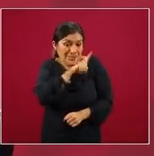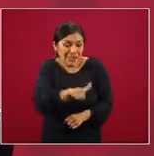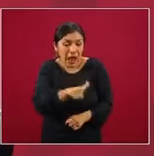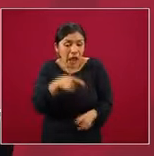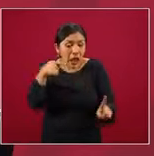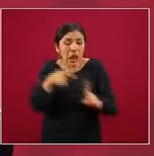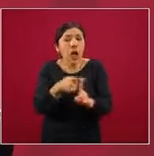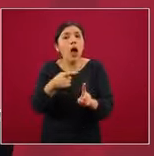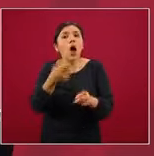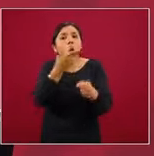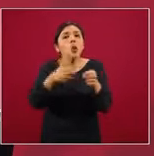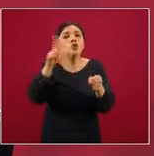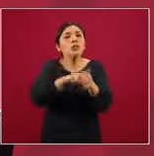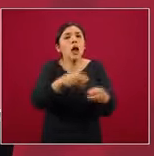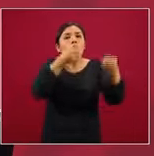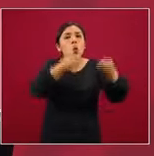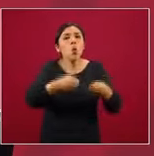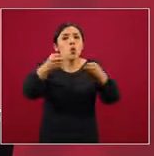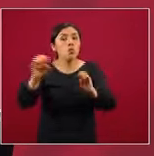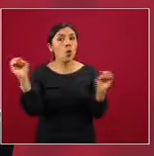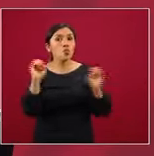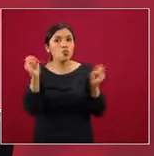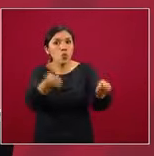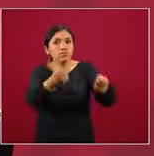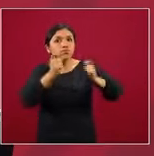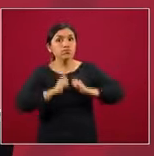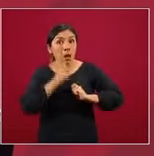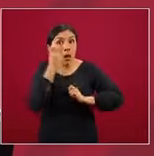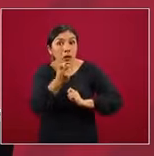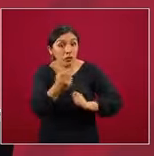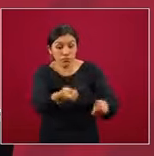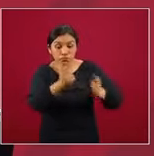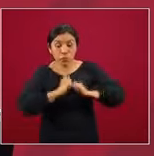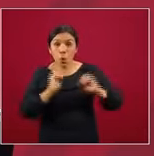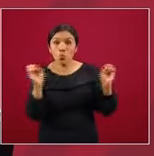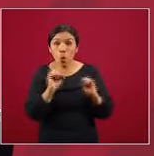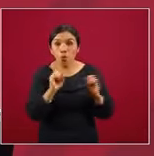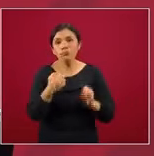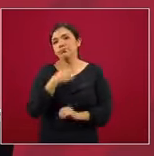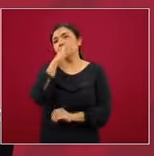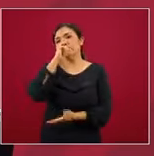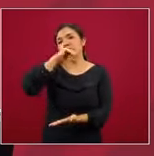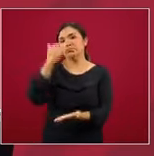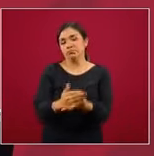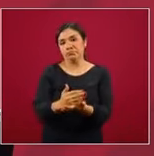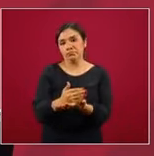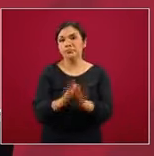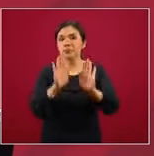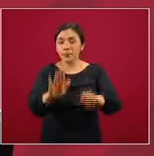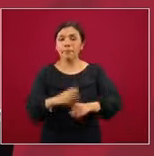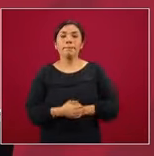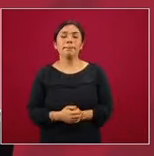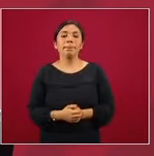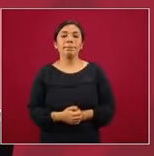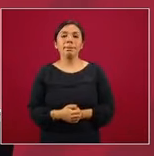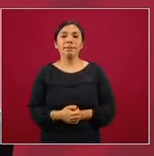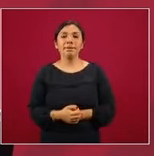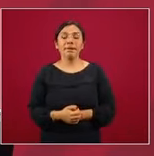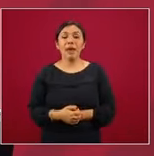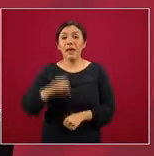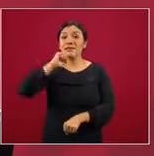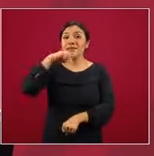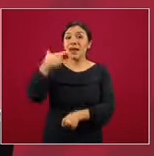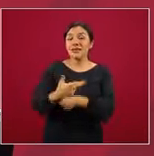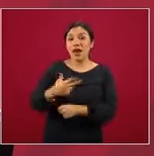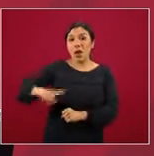hospitalaria. Entonces se paró la actualización. Ahora, Nuestra respetadísima